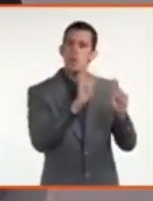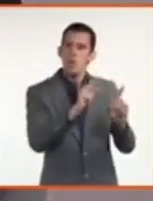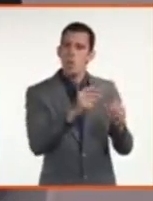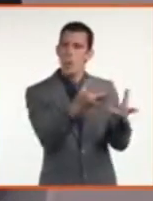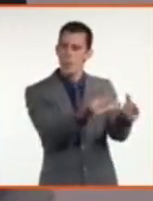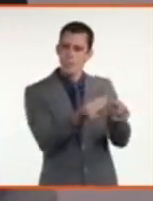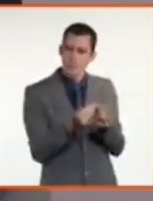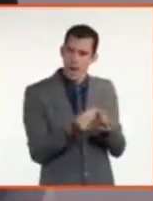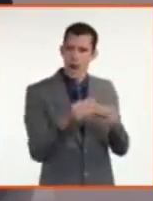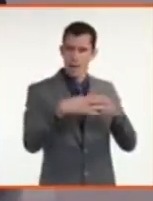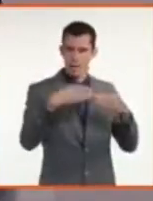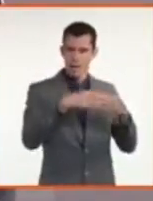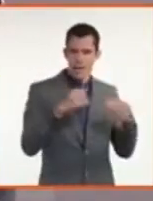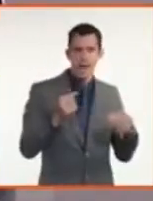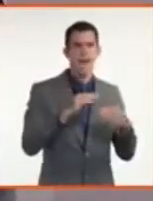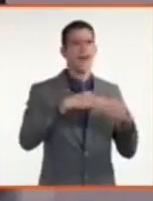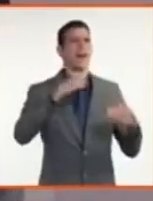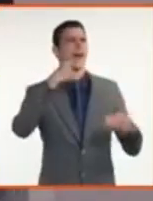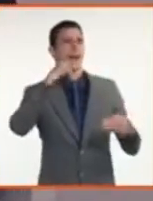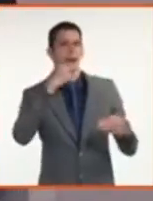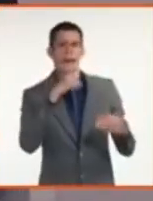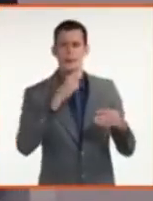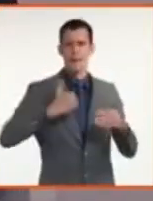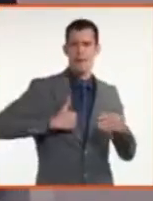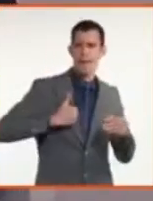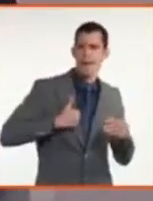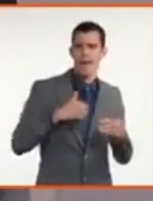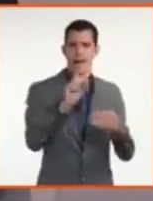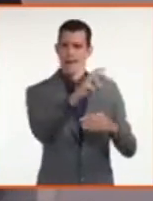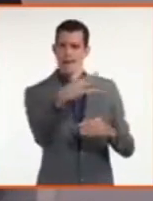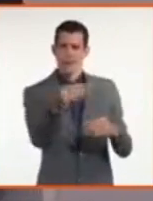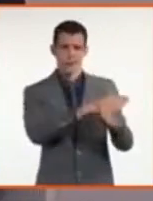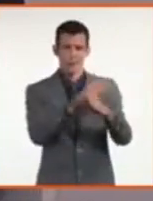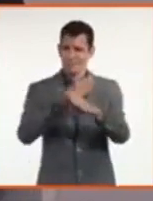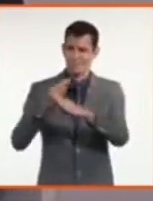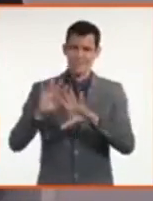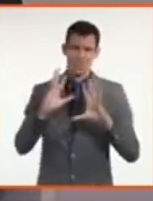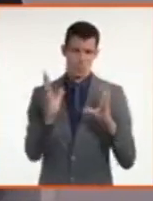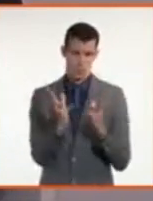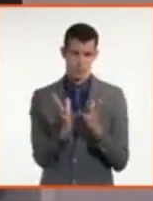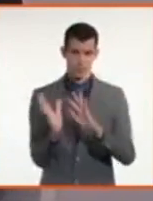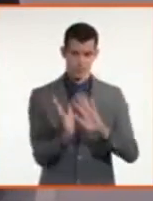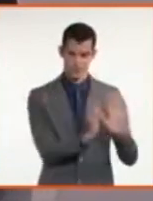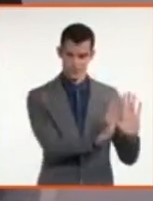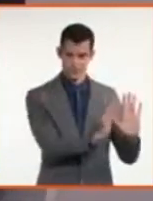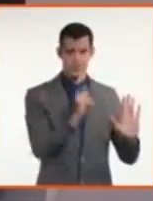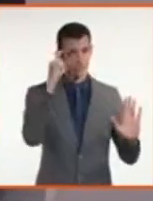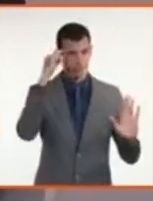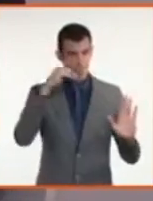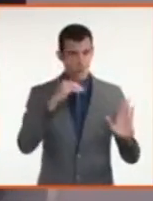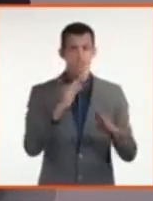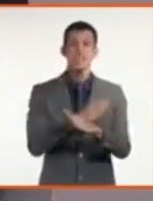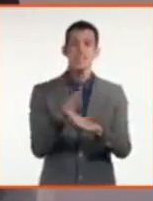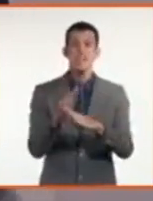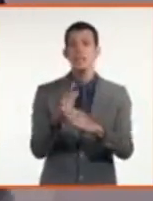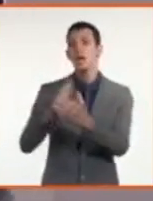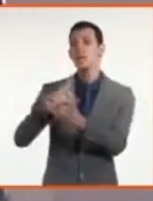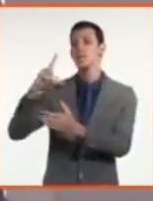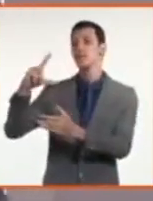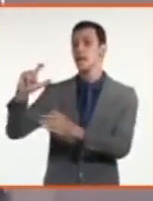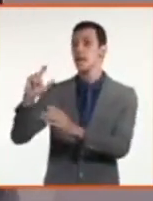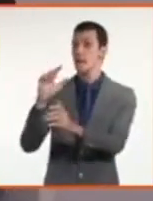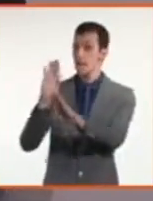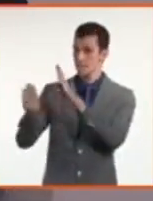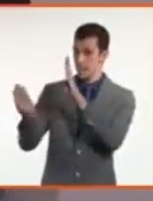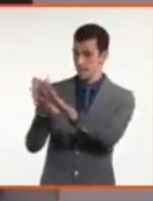en el mercado cambiario que no teníamos hasta ahora acá hasta el 4 agosto no estaba funcionando realmente un mercado cambiario con incentivo y tampoco la